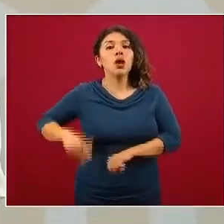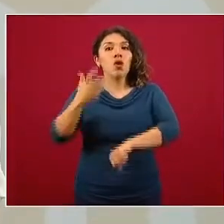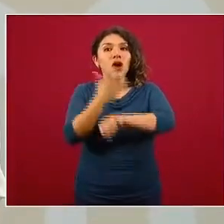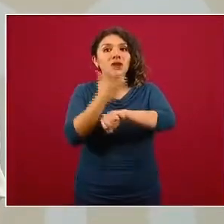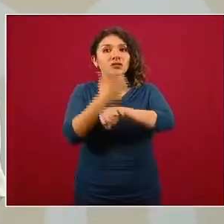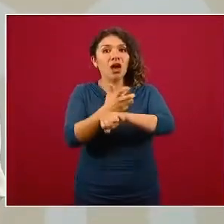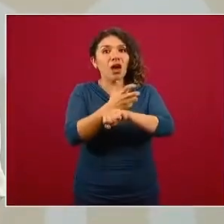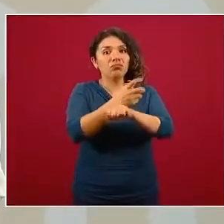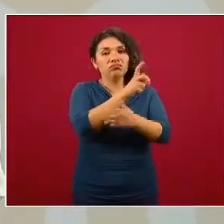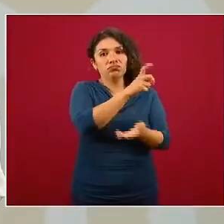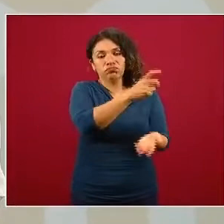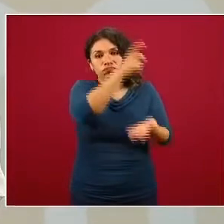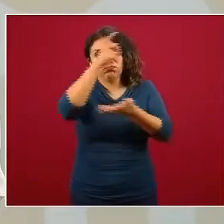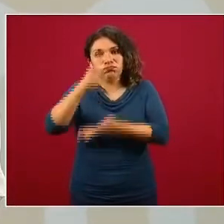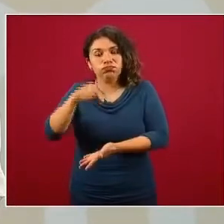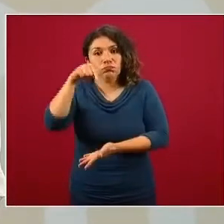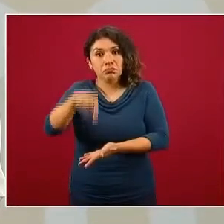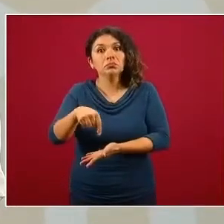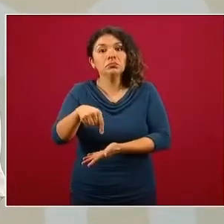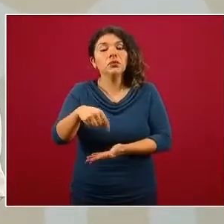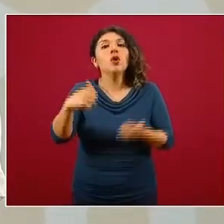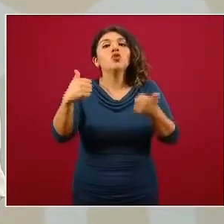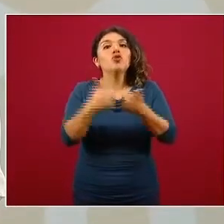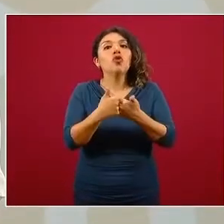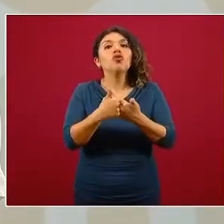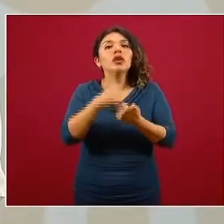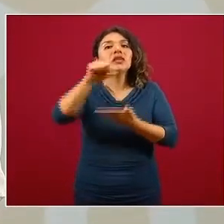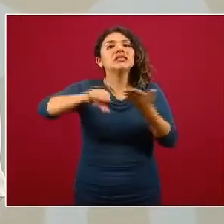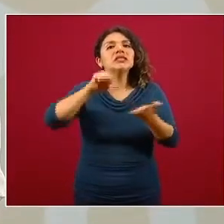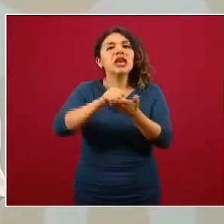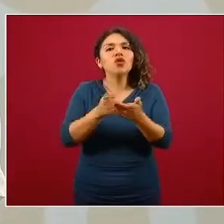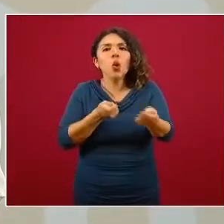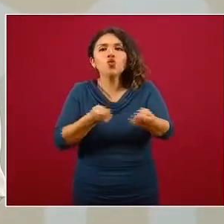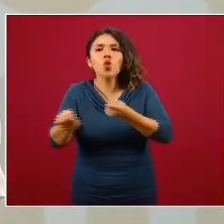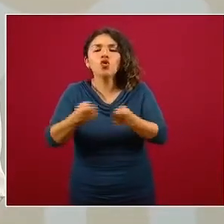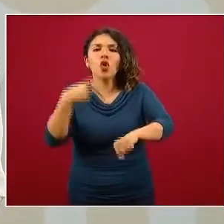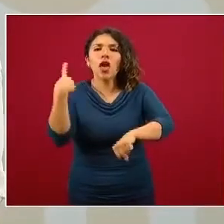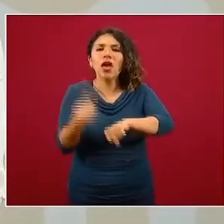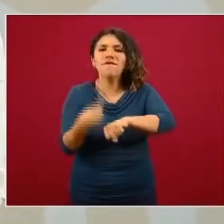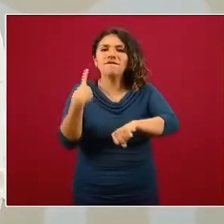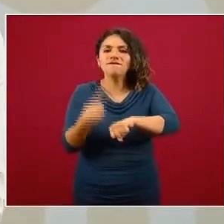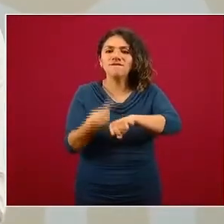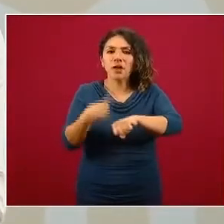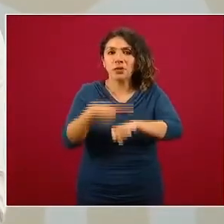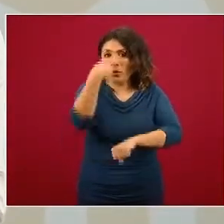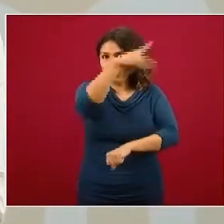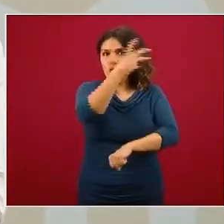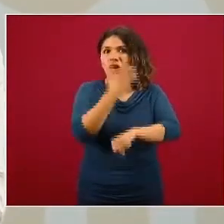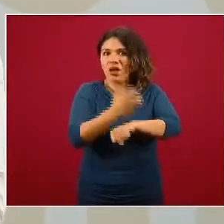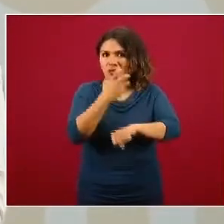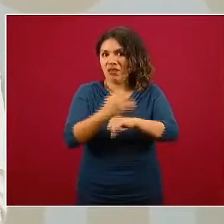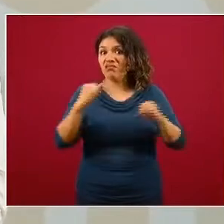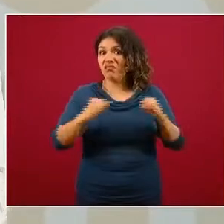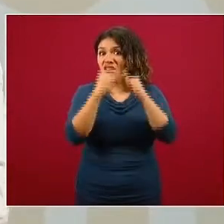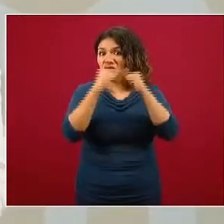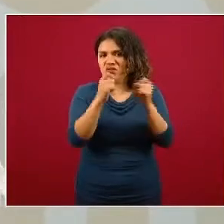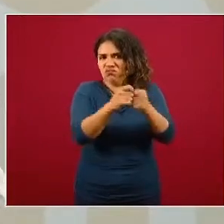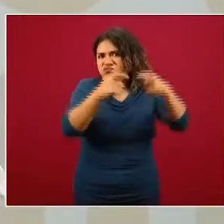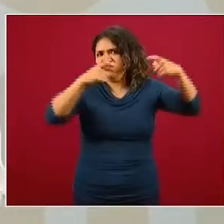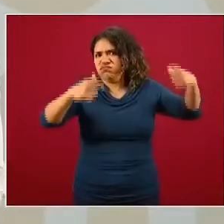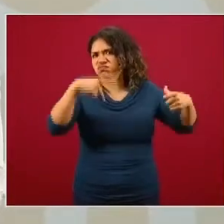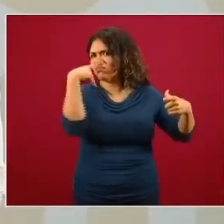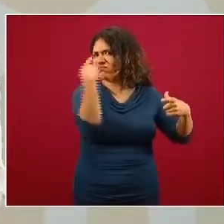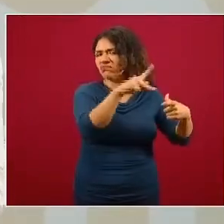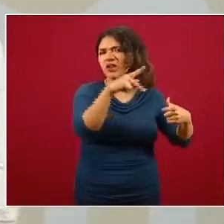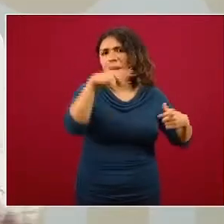Estados Unidos, específicamente a través de los Centros de Control de Enfermedades de Estados Unidos, una institución muy robusta con la